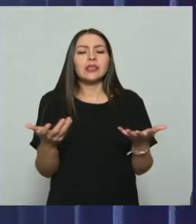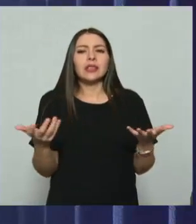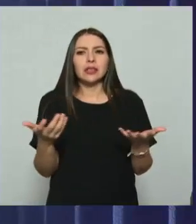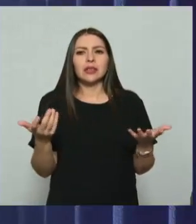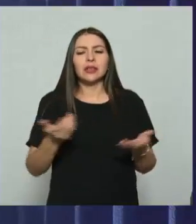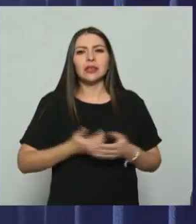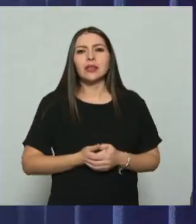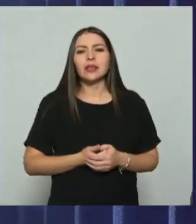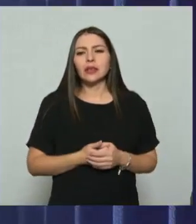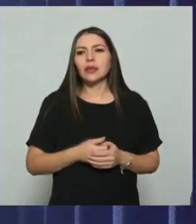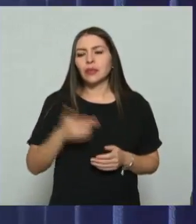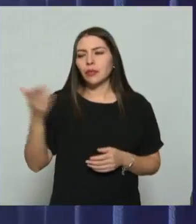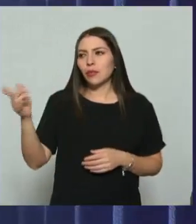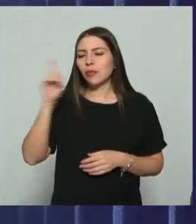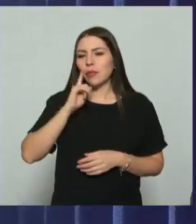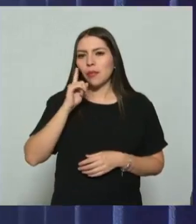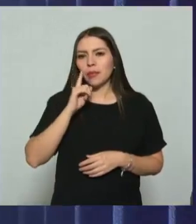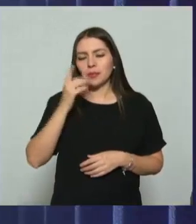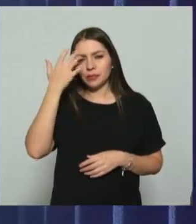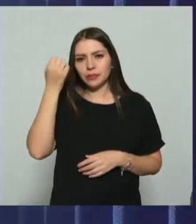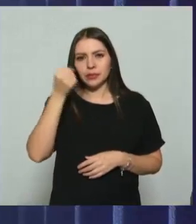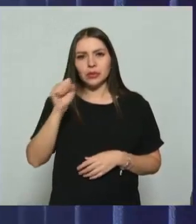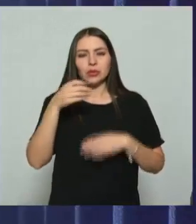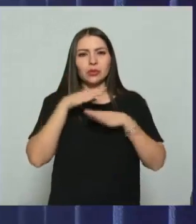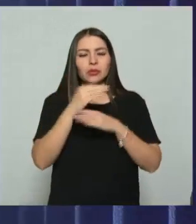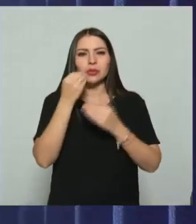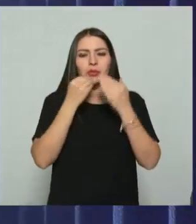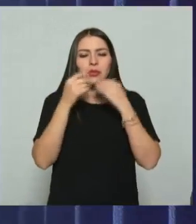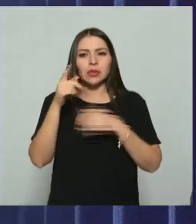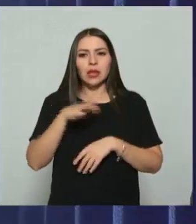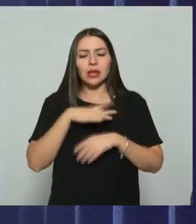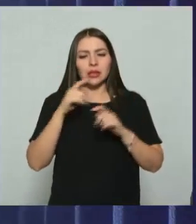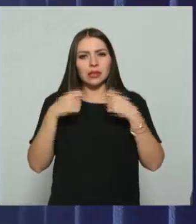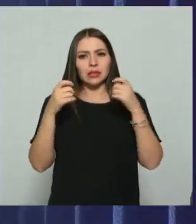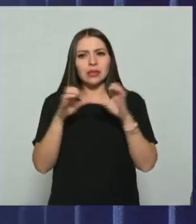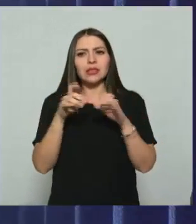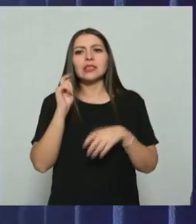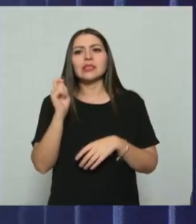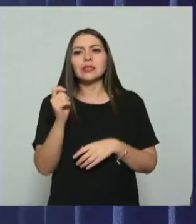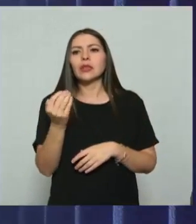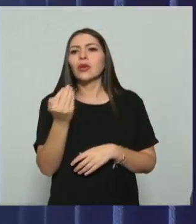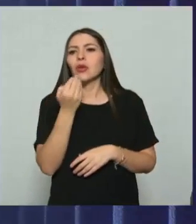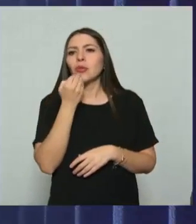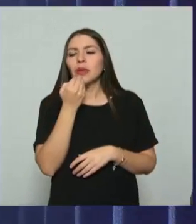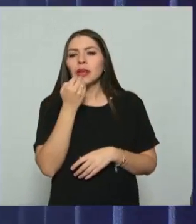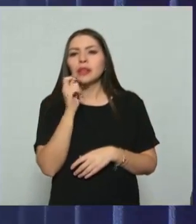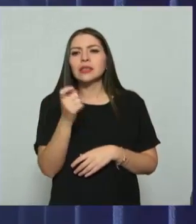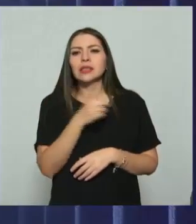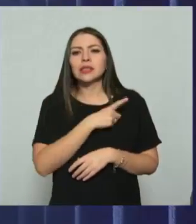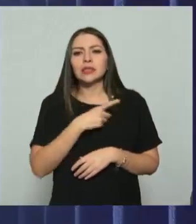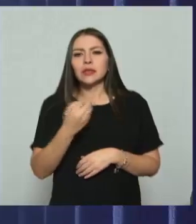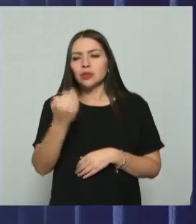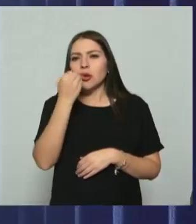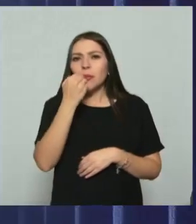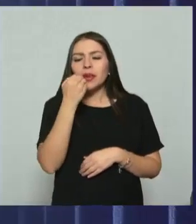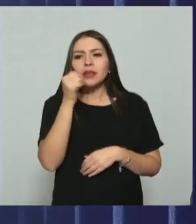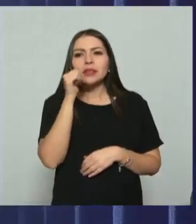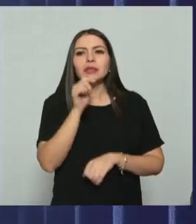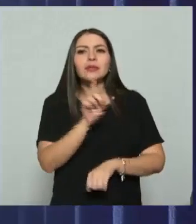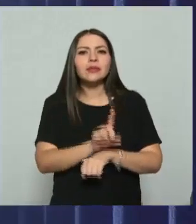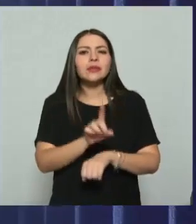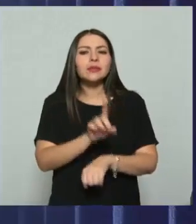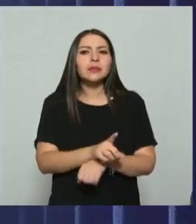eres nutrióloga y eres certificada además. ¿Qué debemos comer? ¿Qué debemos de llevarnos a la boca y a los alimentos todos los días?